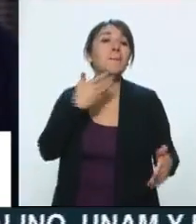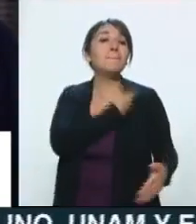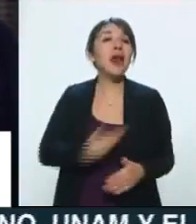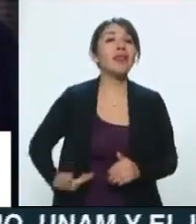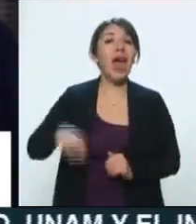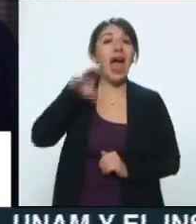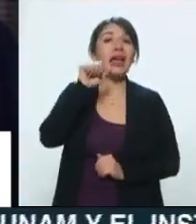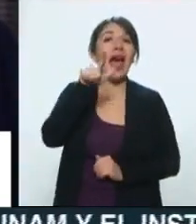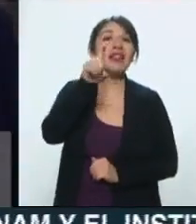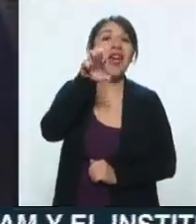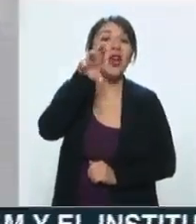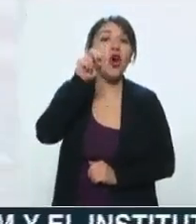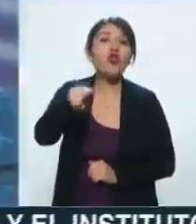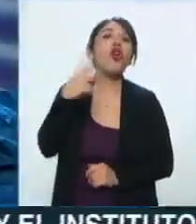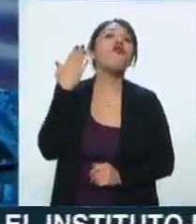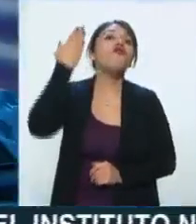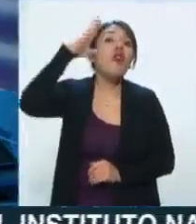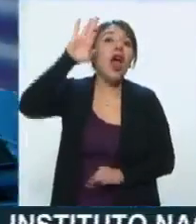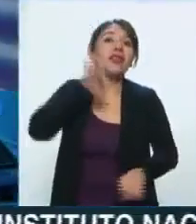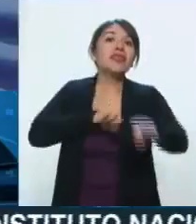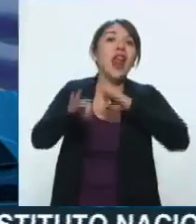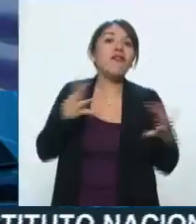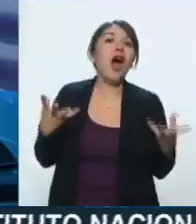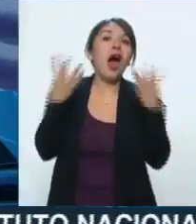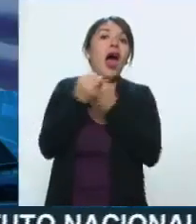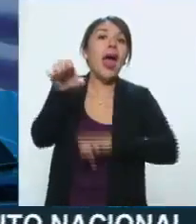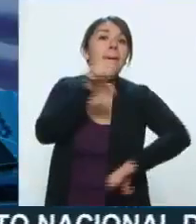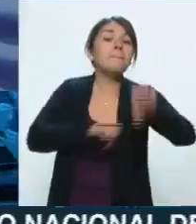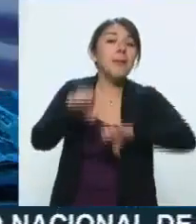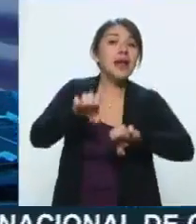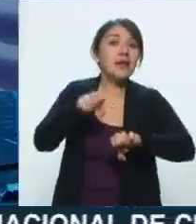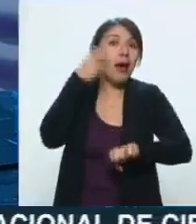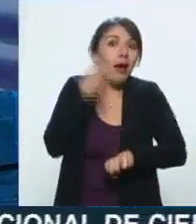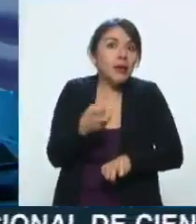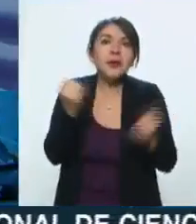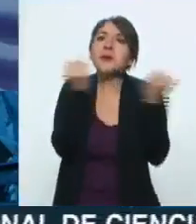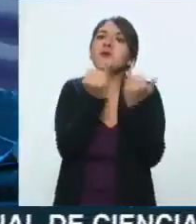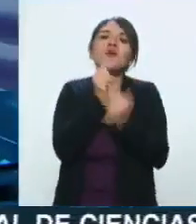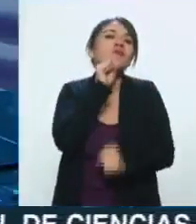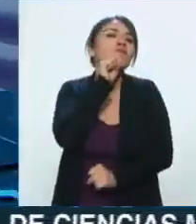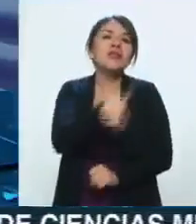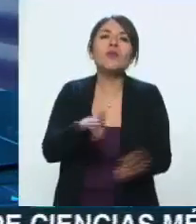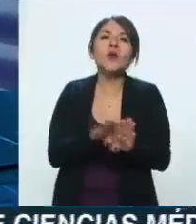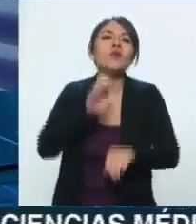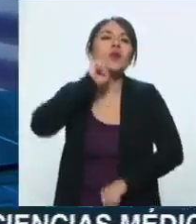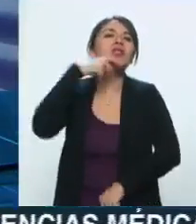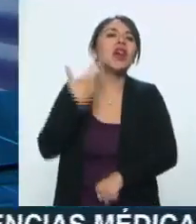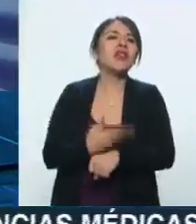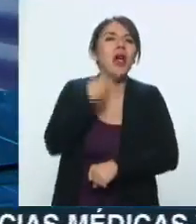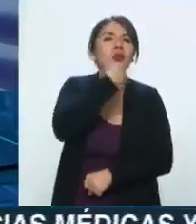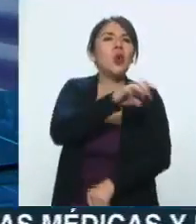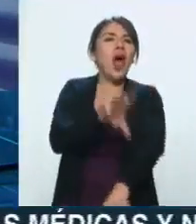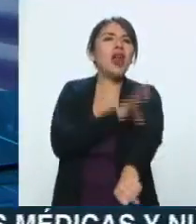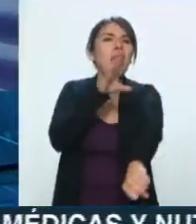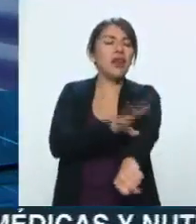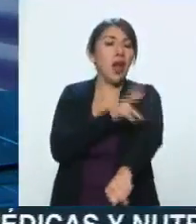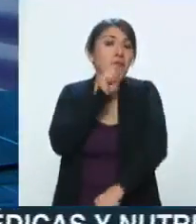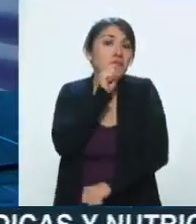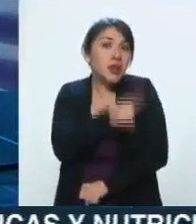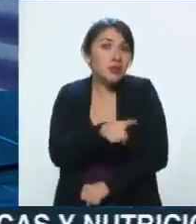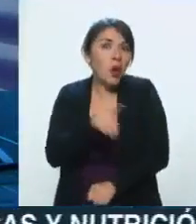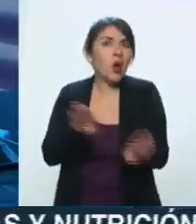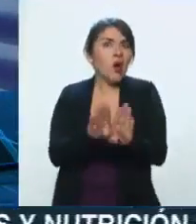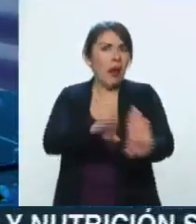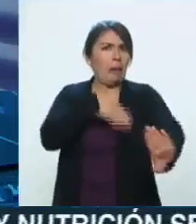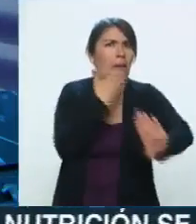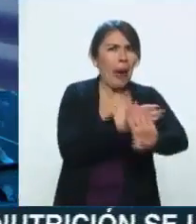que fue precisamente empleado de Iberdrola después de haber sido presidente de la República, igual su secretaria de Energía, y vaya que le ha llovido